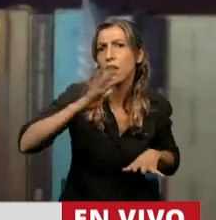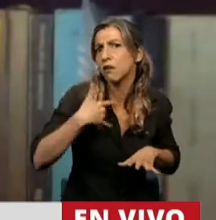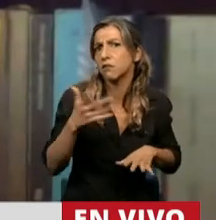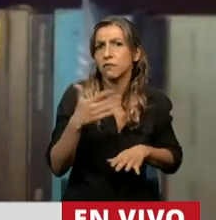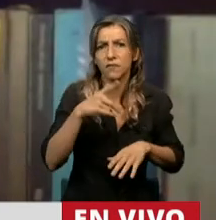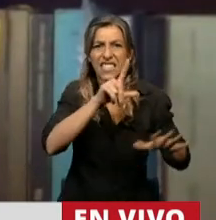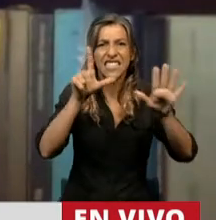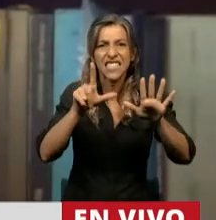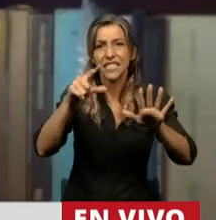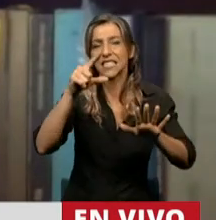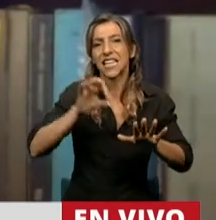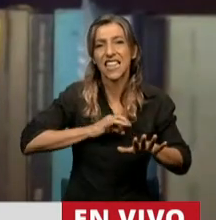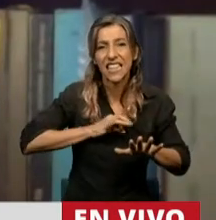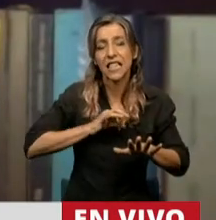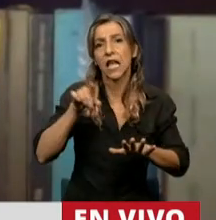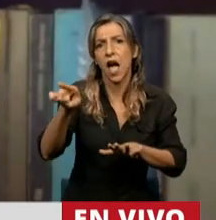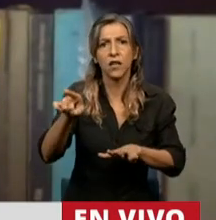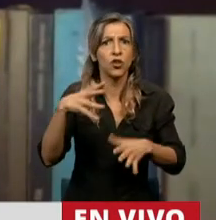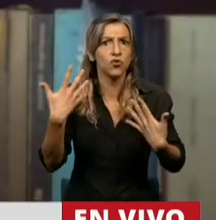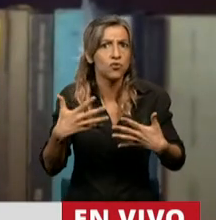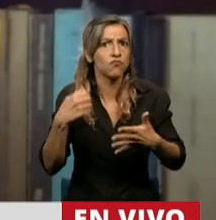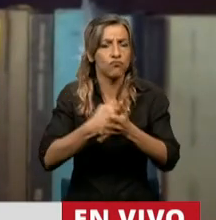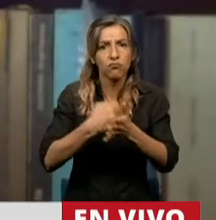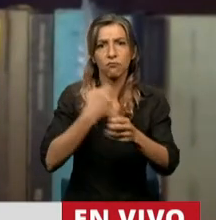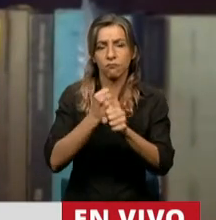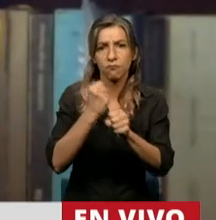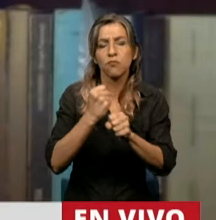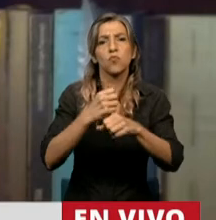7 años en los que estuvo en la vida pública,